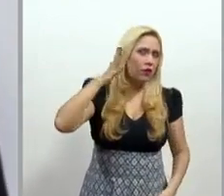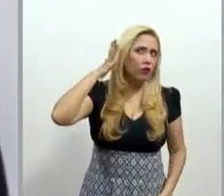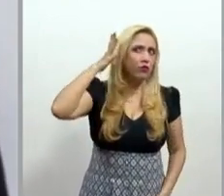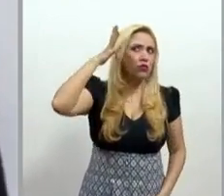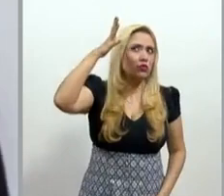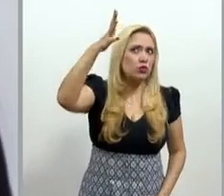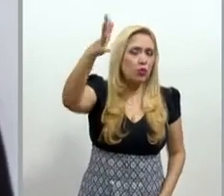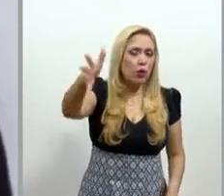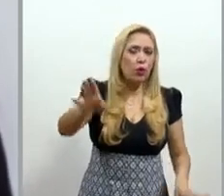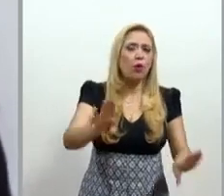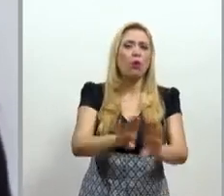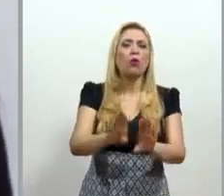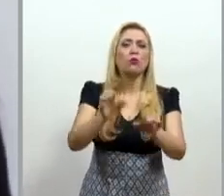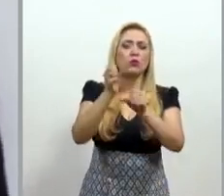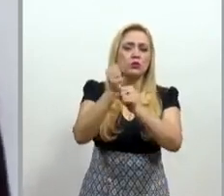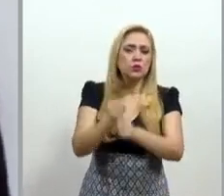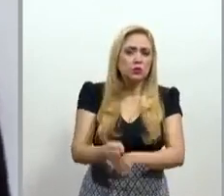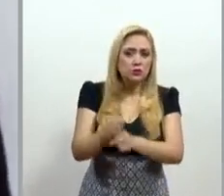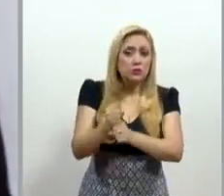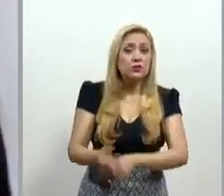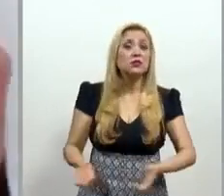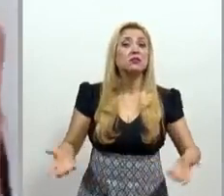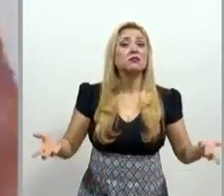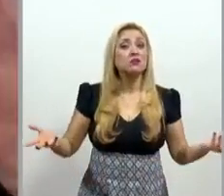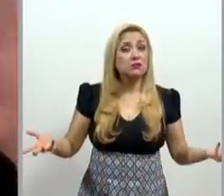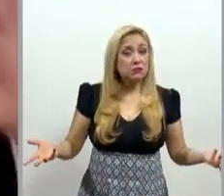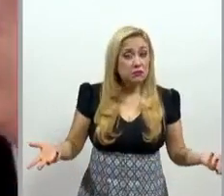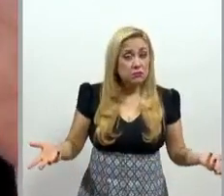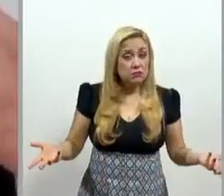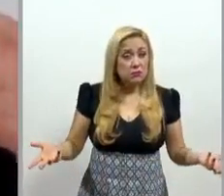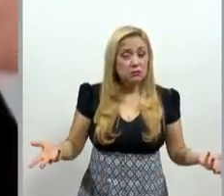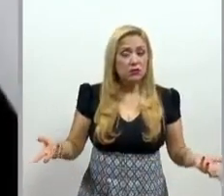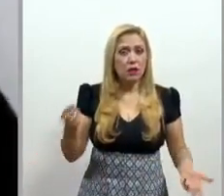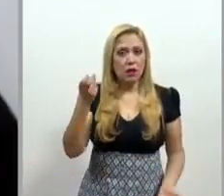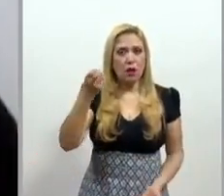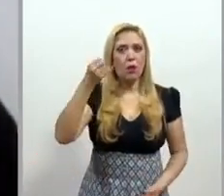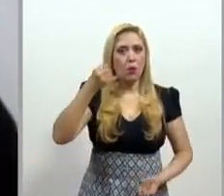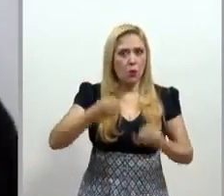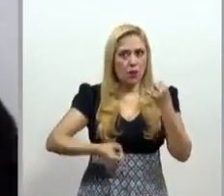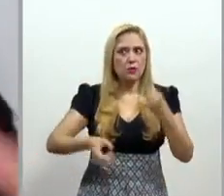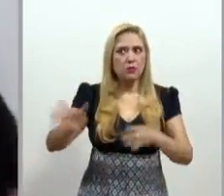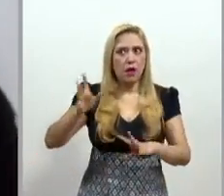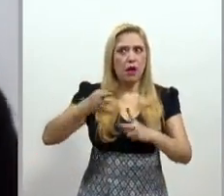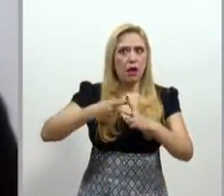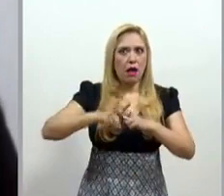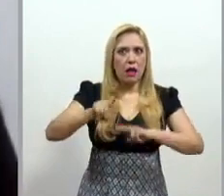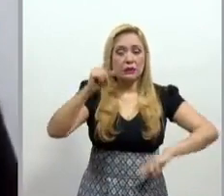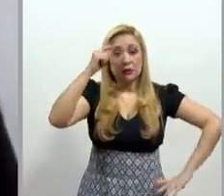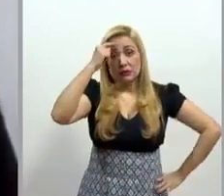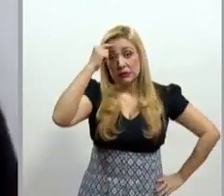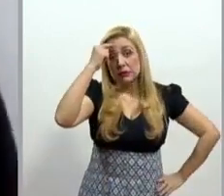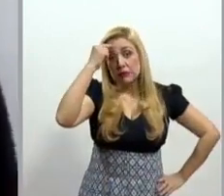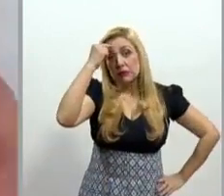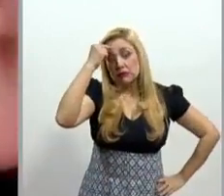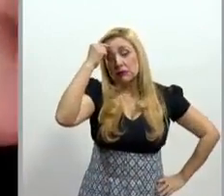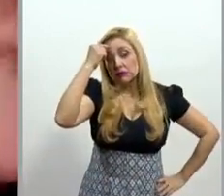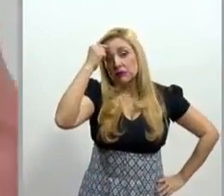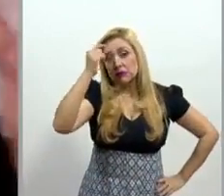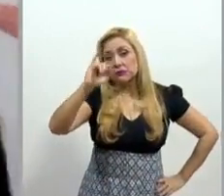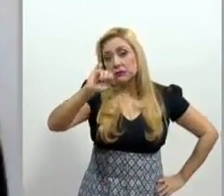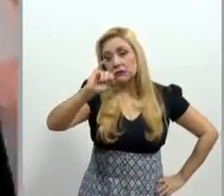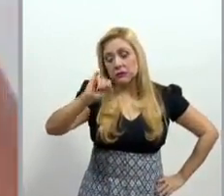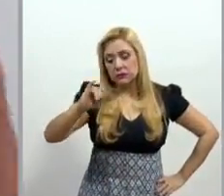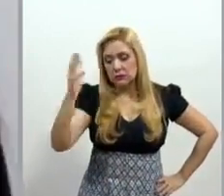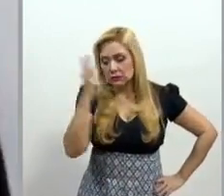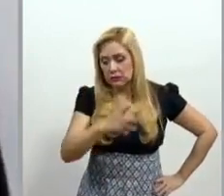generaciones futuras. Entonces, vean ustedes cómo los jueces están empezando a traer ya, y digo